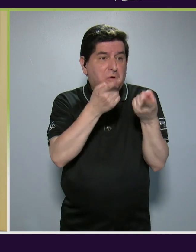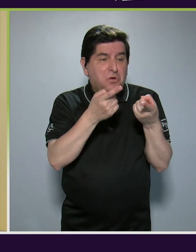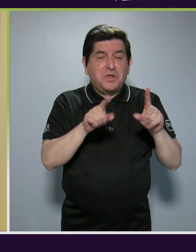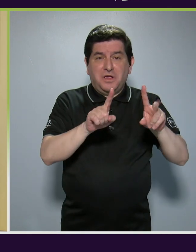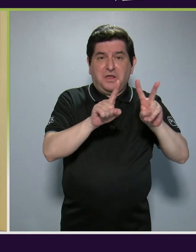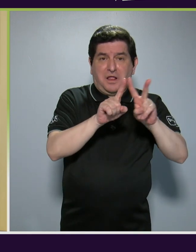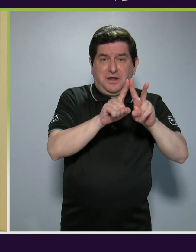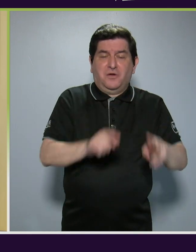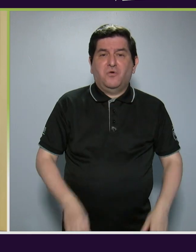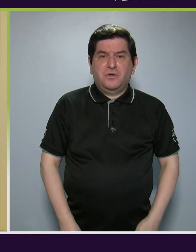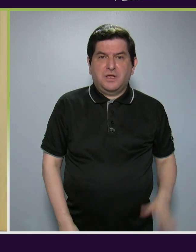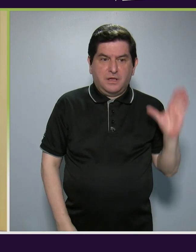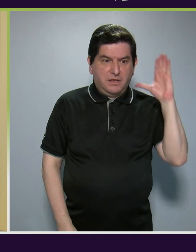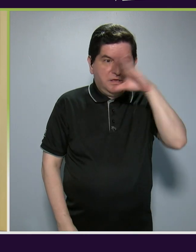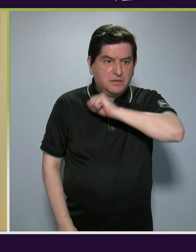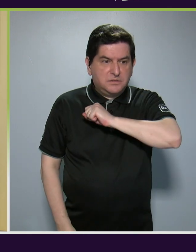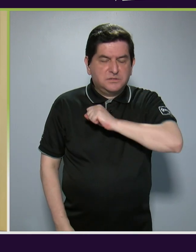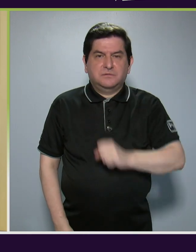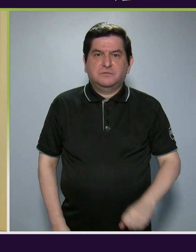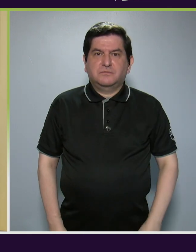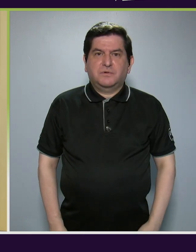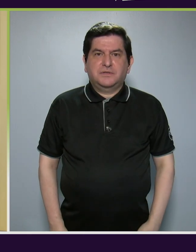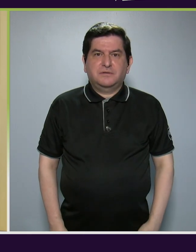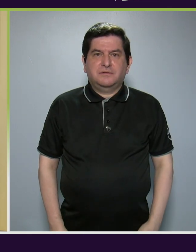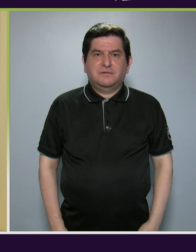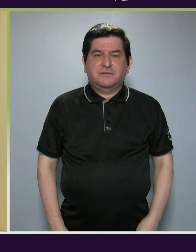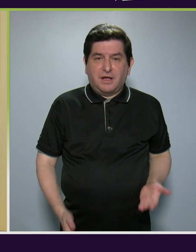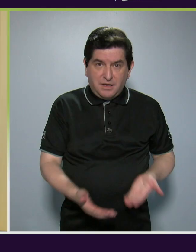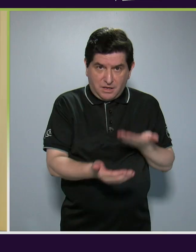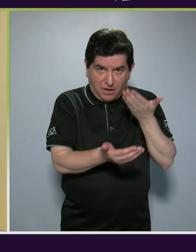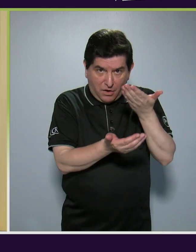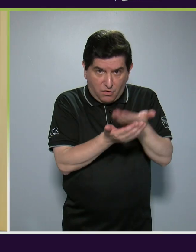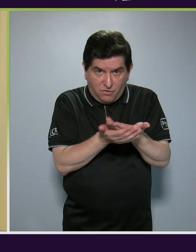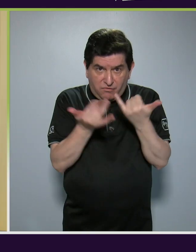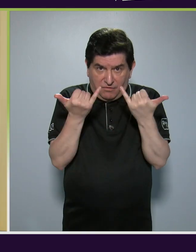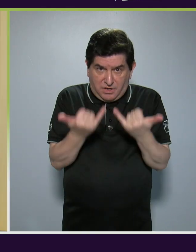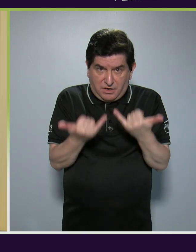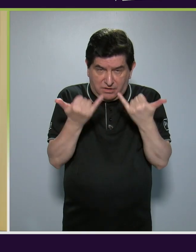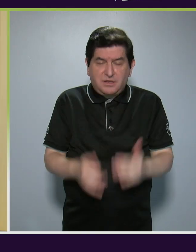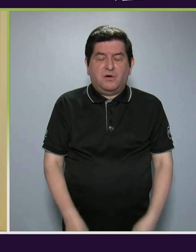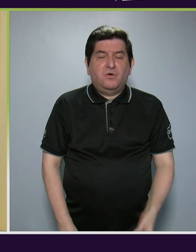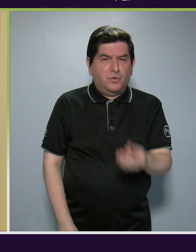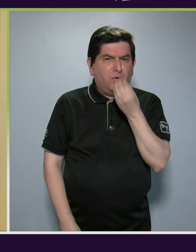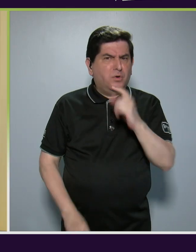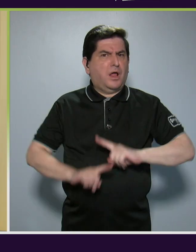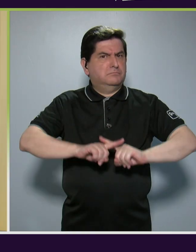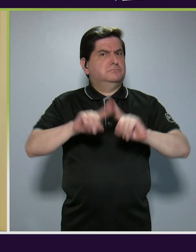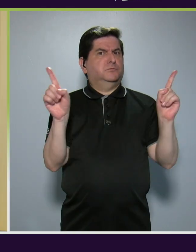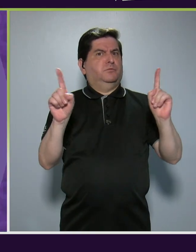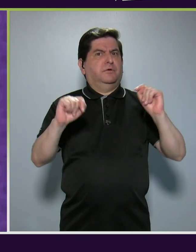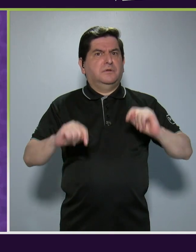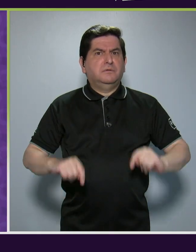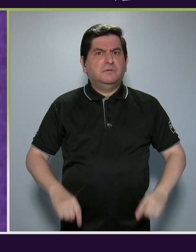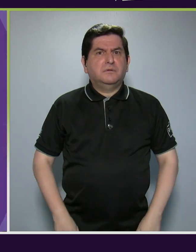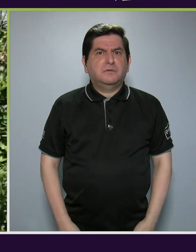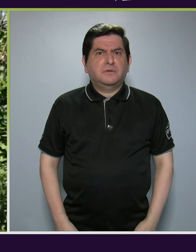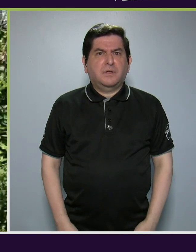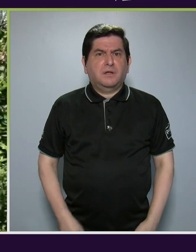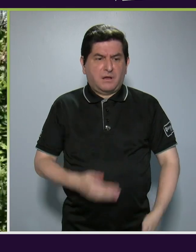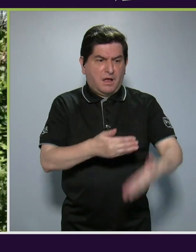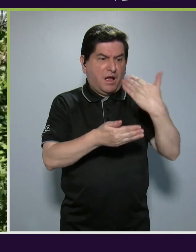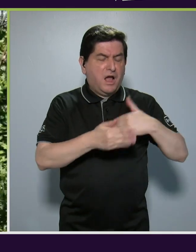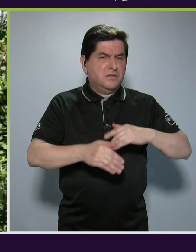camino para ver que la oferta que se tiene ahora a nivel gastronómico es muy diferente, digamos, a lo que se tenía